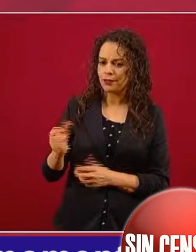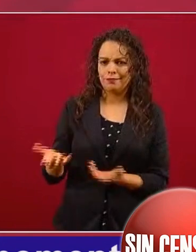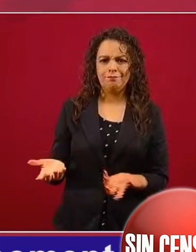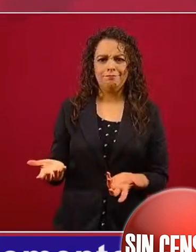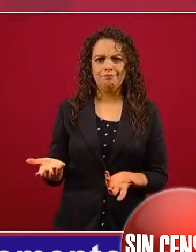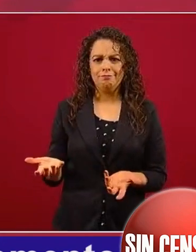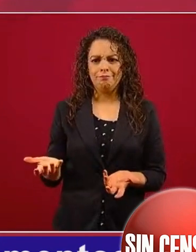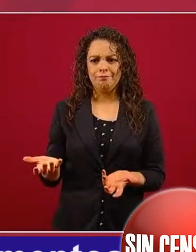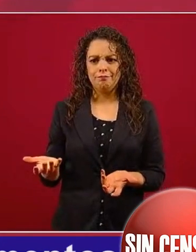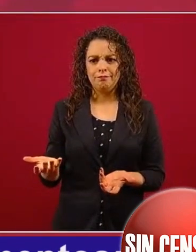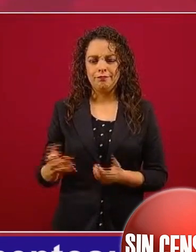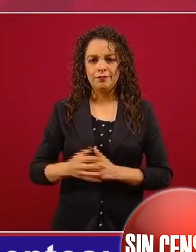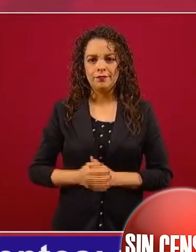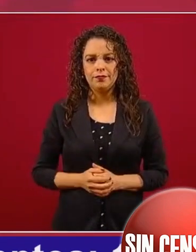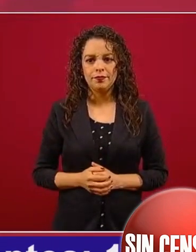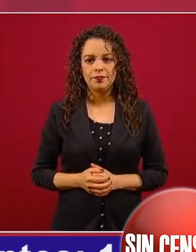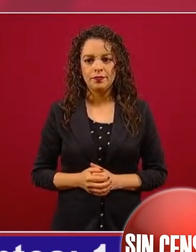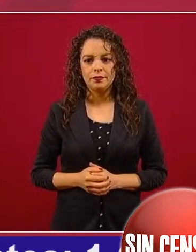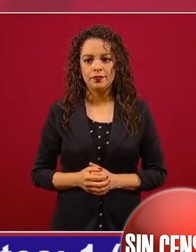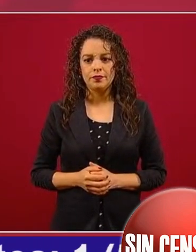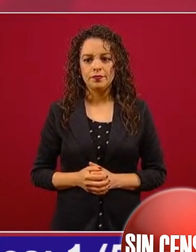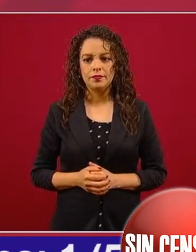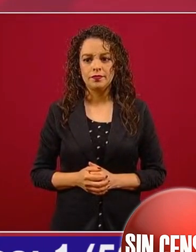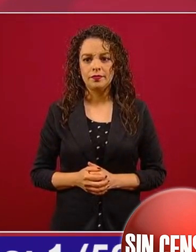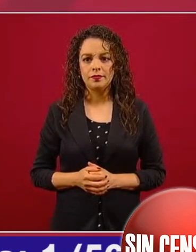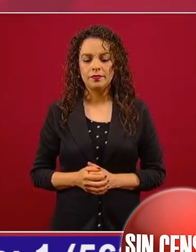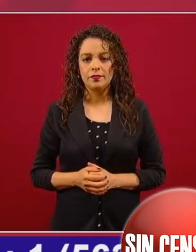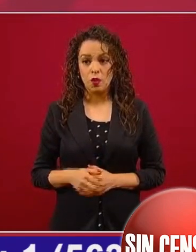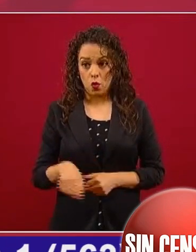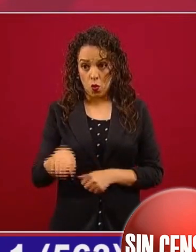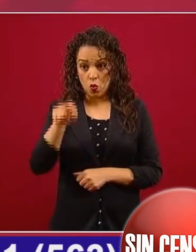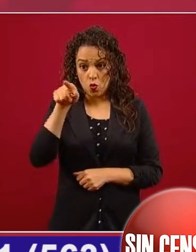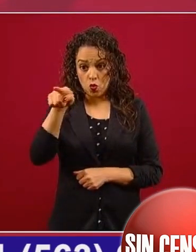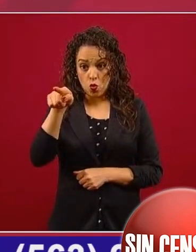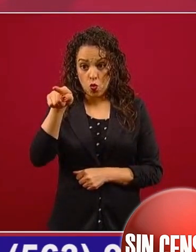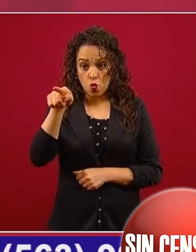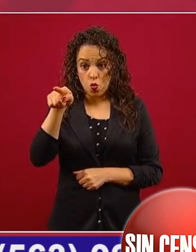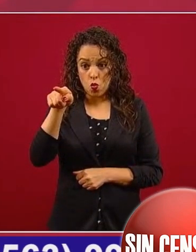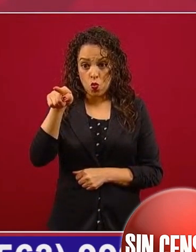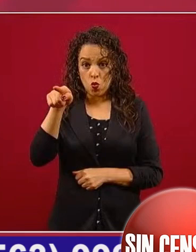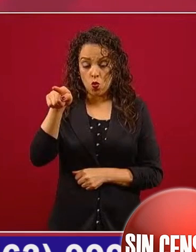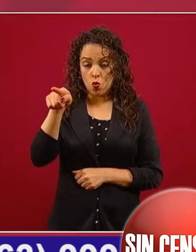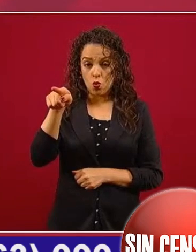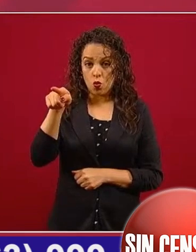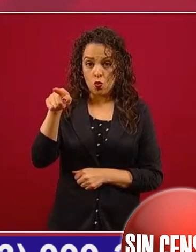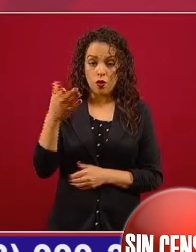tú estudiaste con mi hijo, con